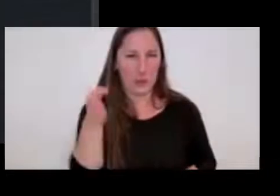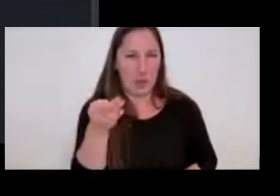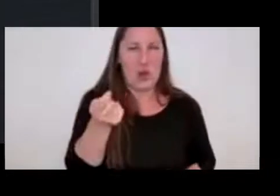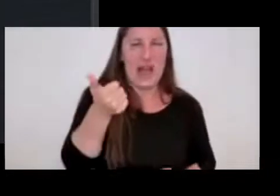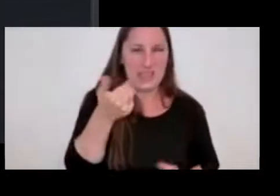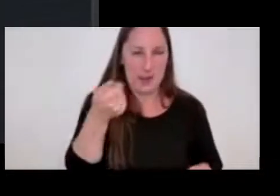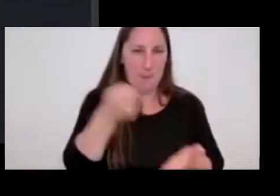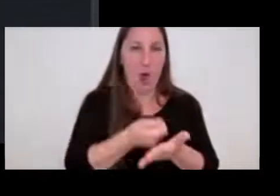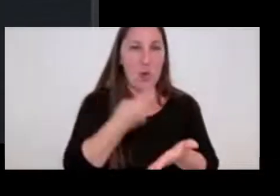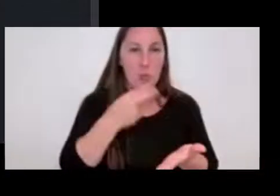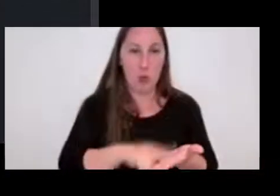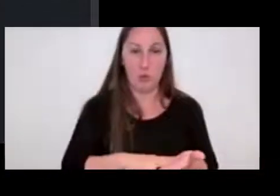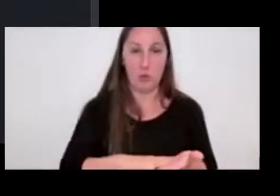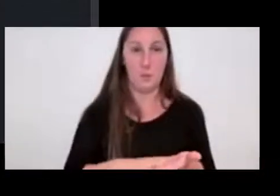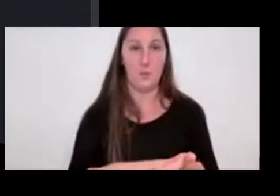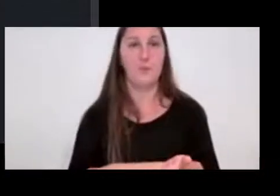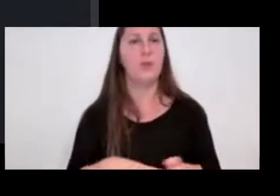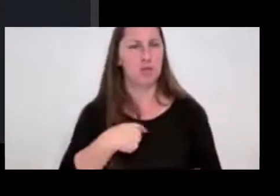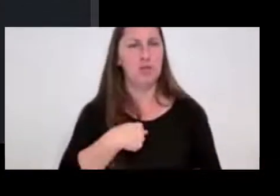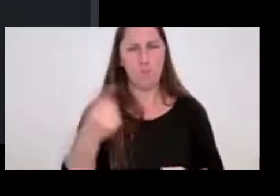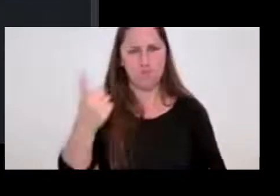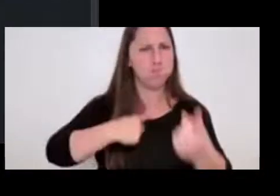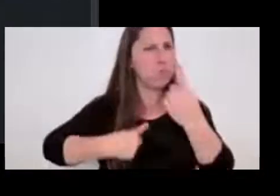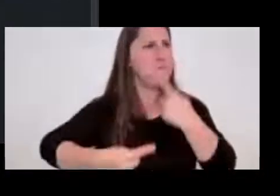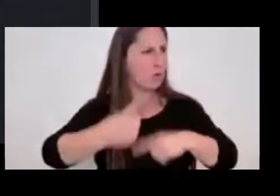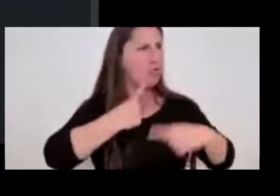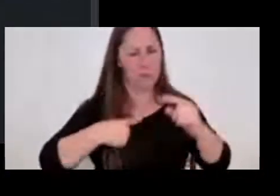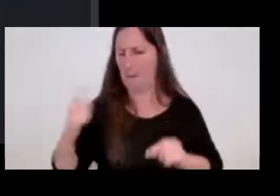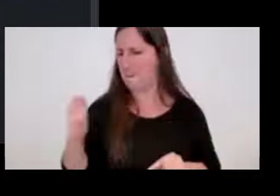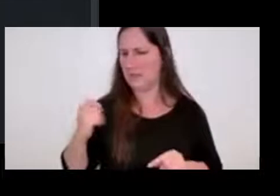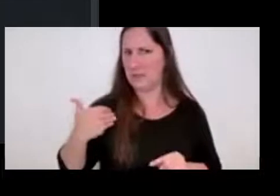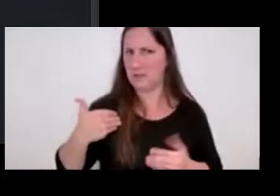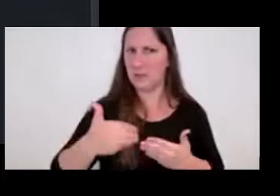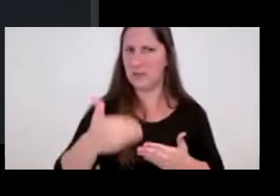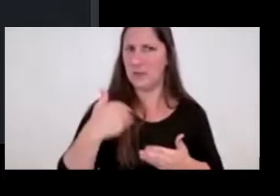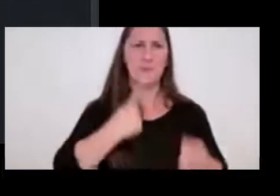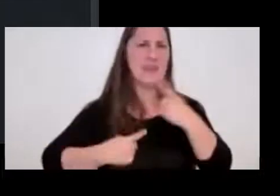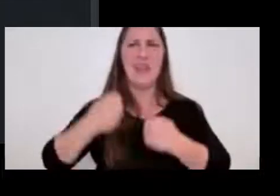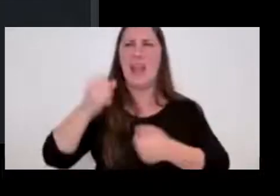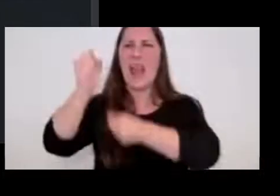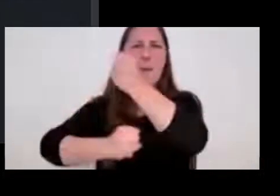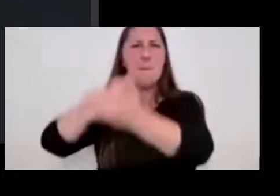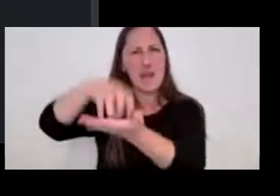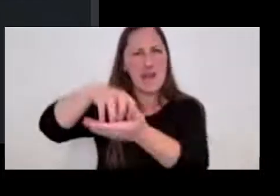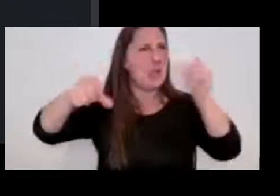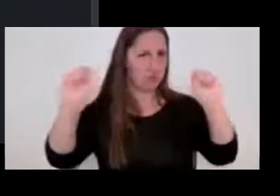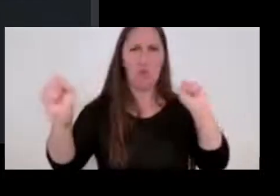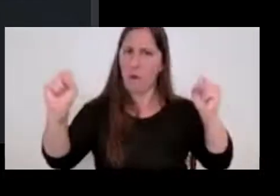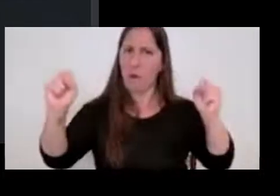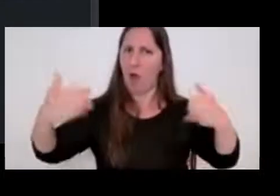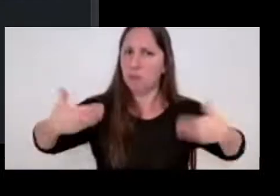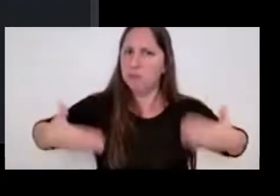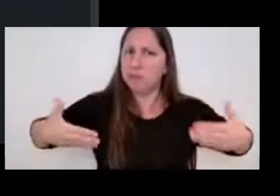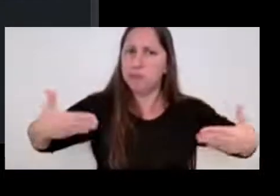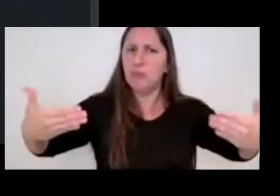impuestos. Yo tuve consultas en estos meses de empresas, pero que trabajan muy bien, pymes,